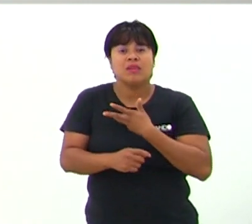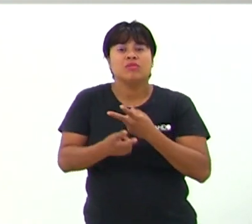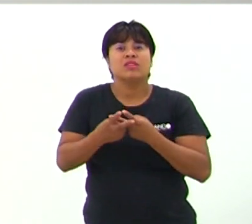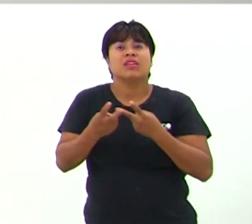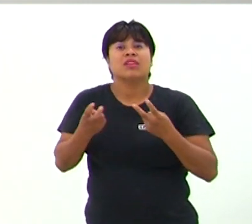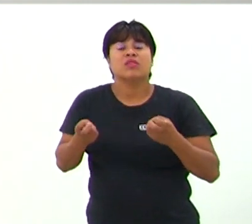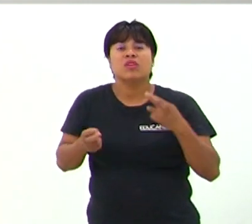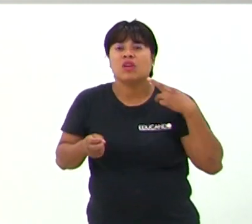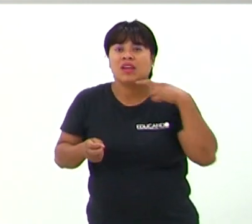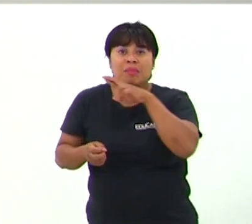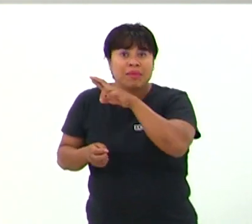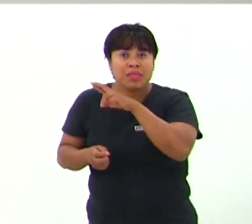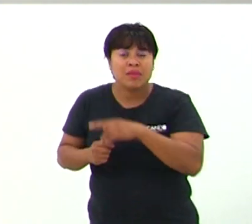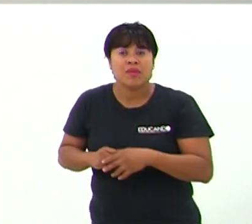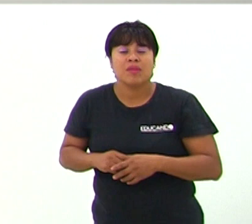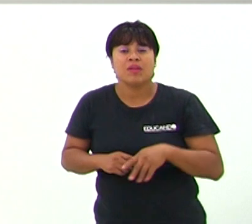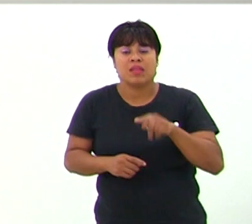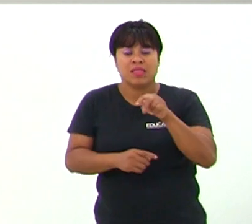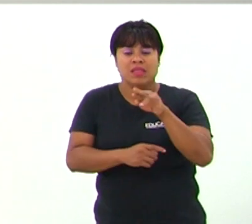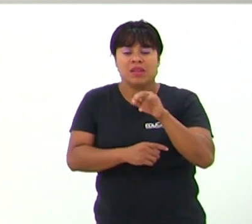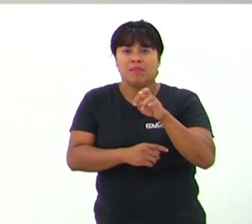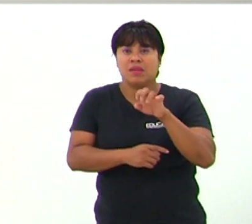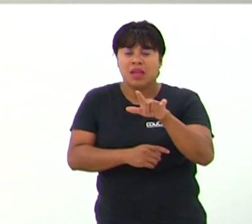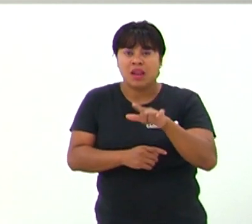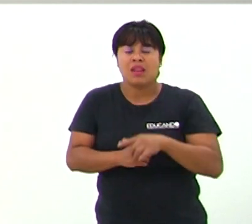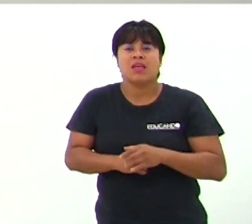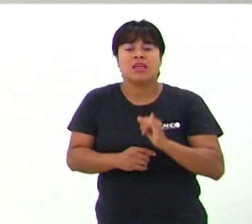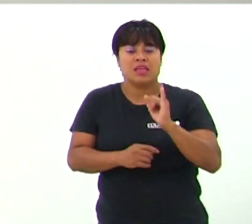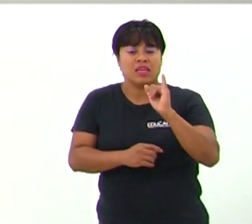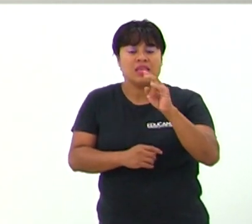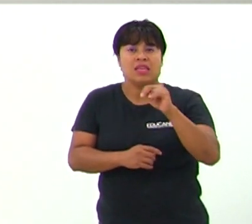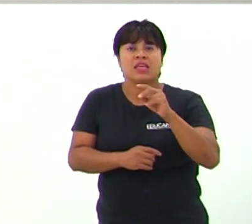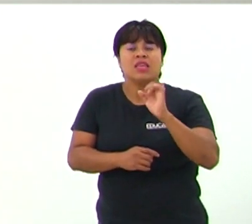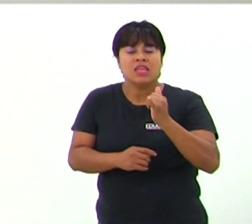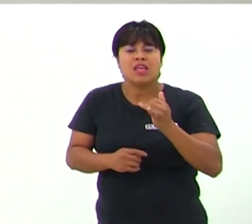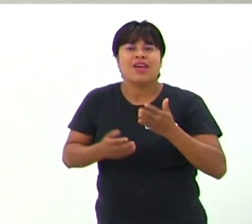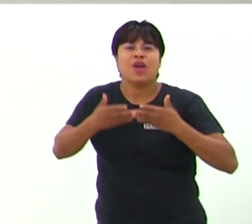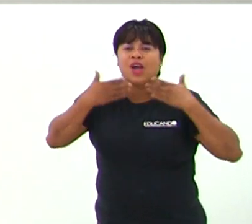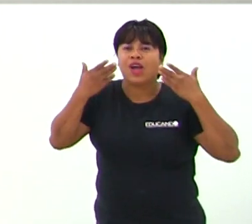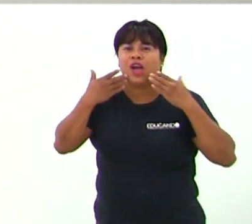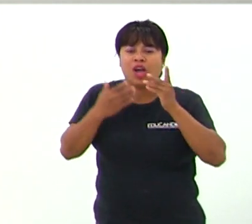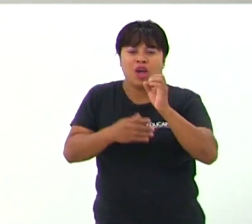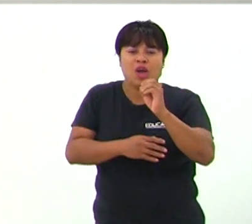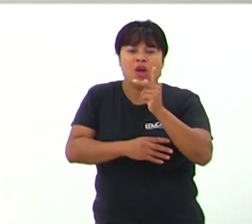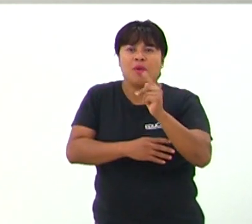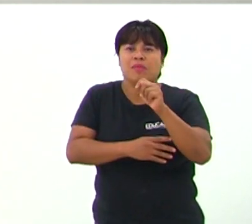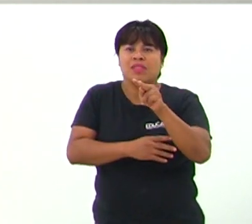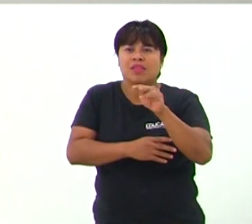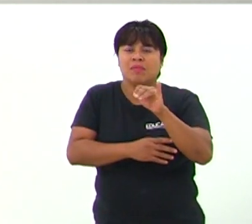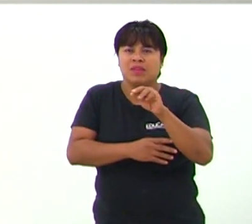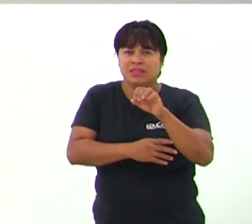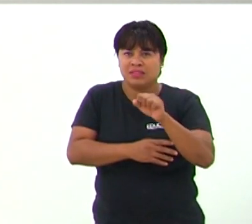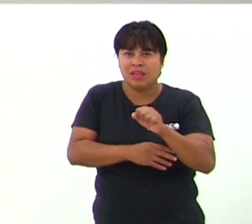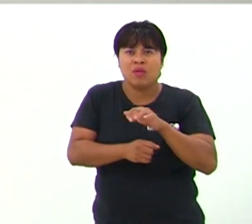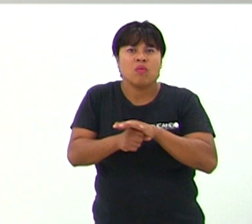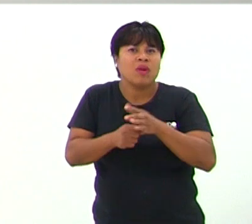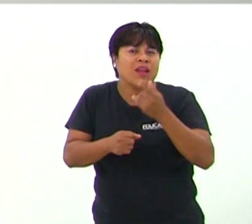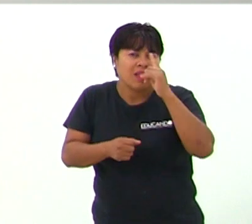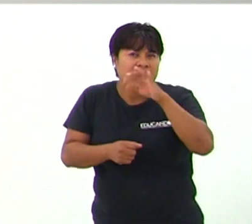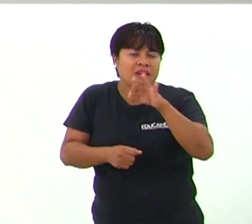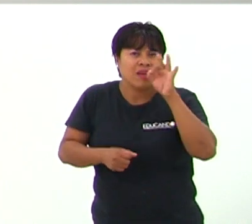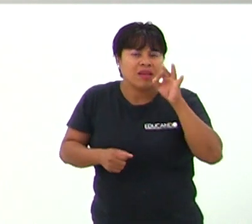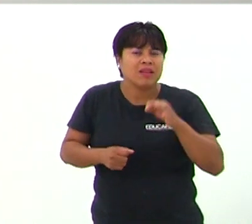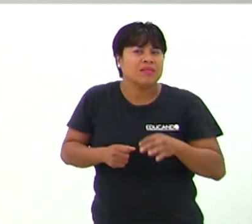adjetivo rápido, trivial, intrascendente y optimista. ¿Cuál podría ser?